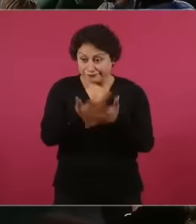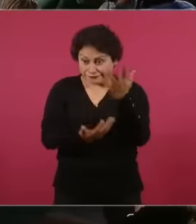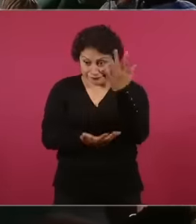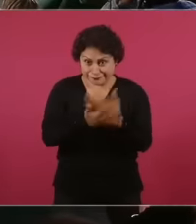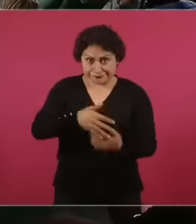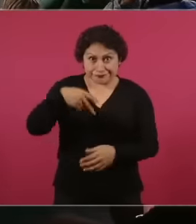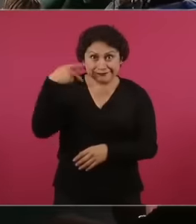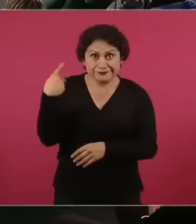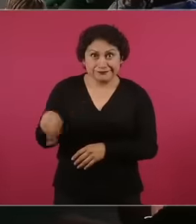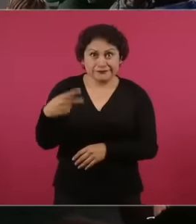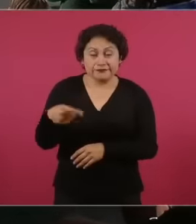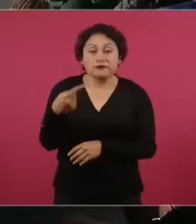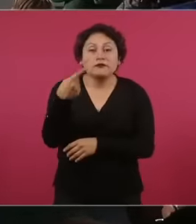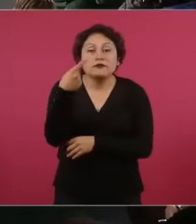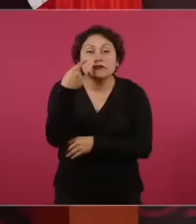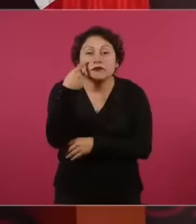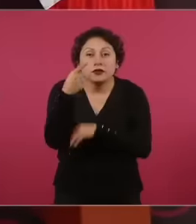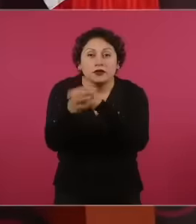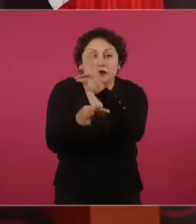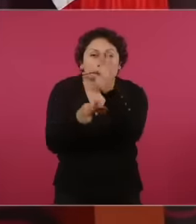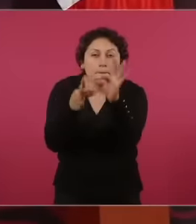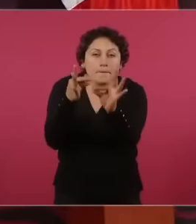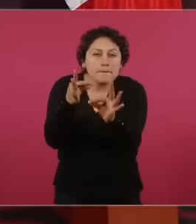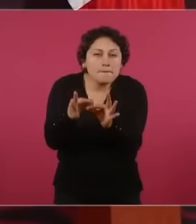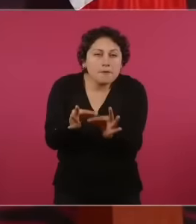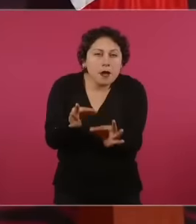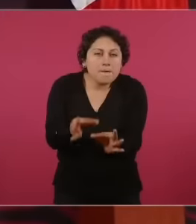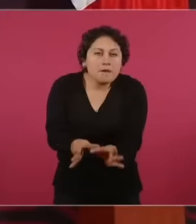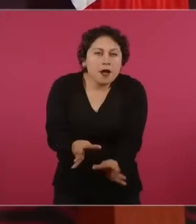Pero miren la precisión.